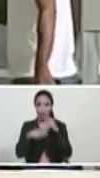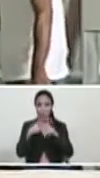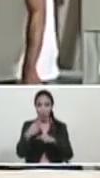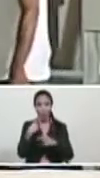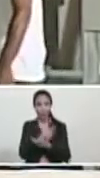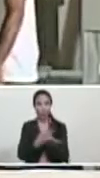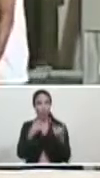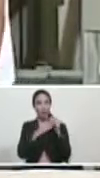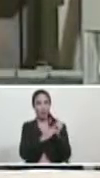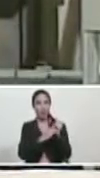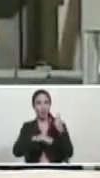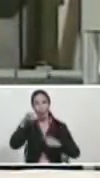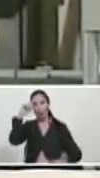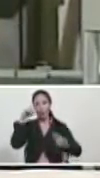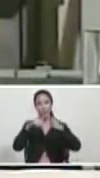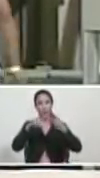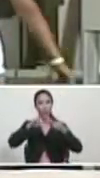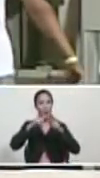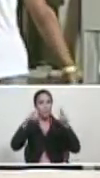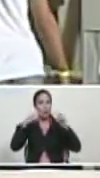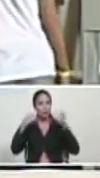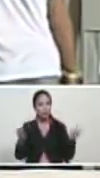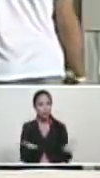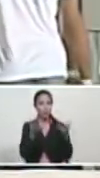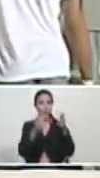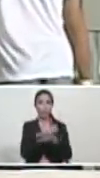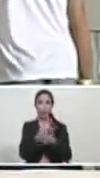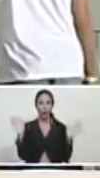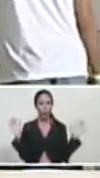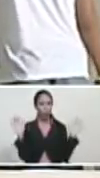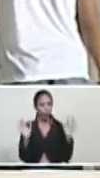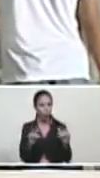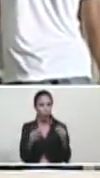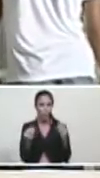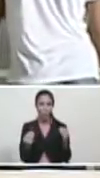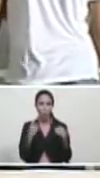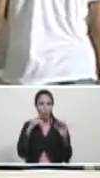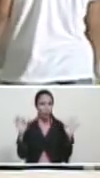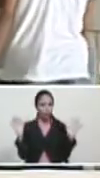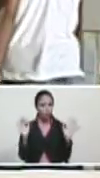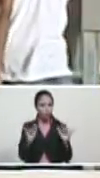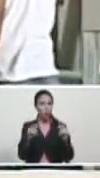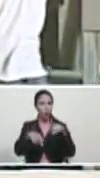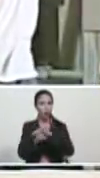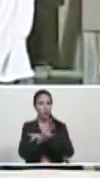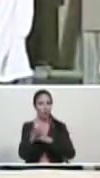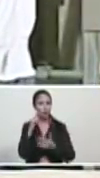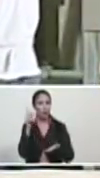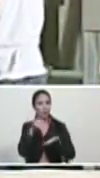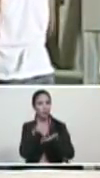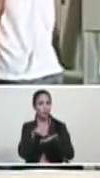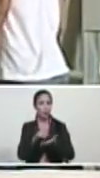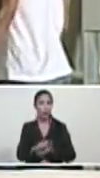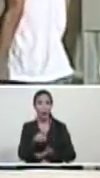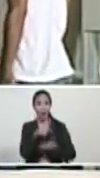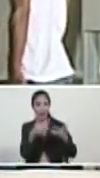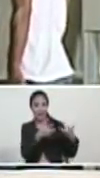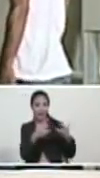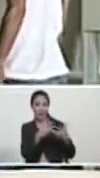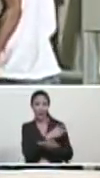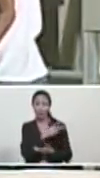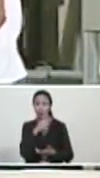paz mundial más importante de Estados Unidos. Vinieron varios veteranos de guerra que, por haber estado en la guerra, saben el